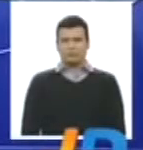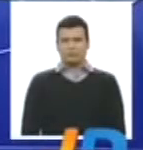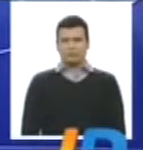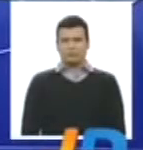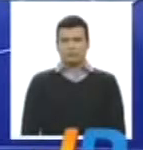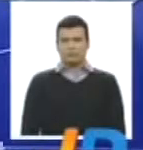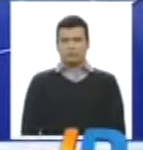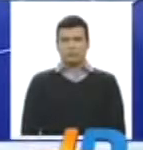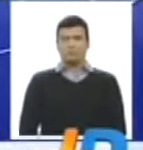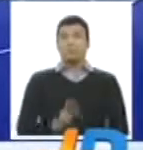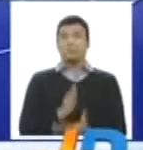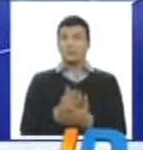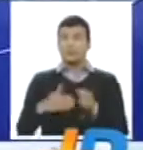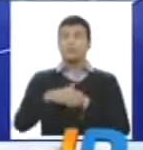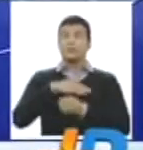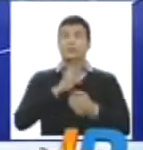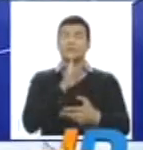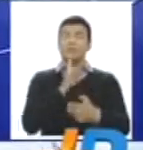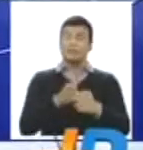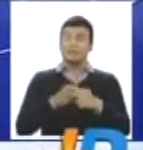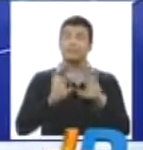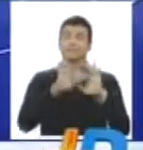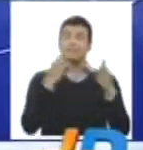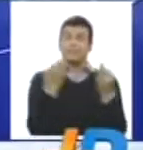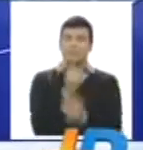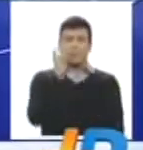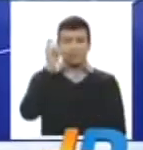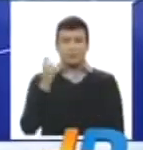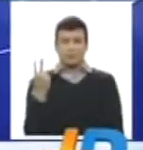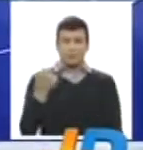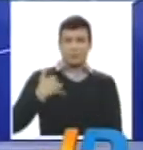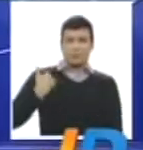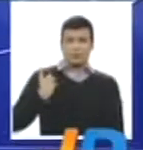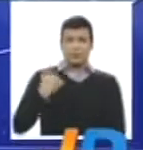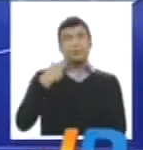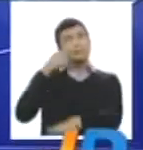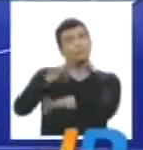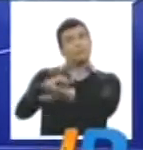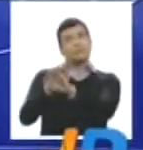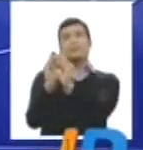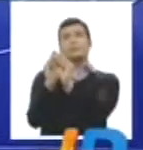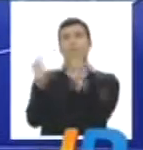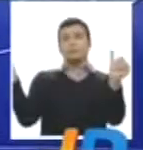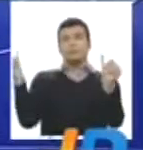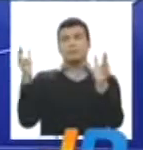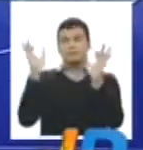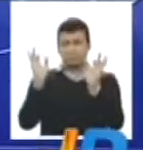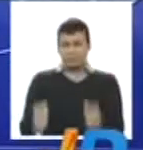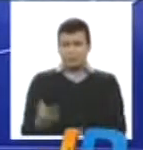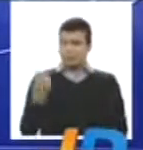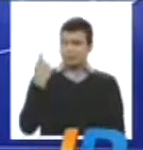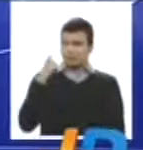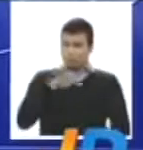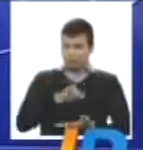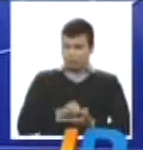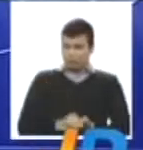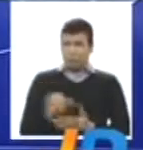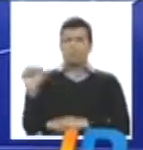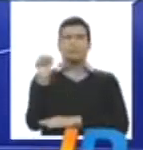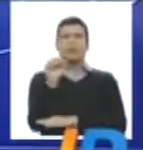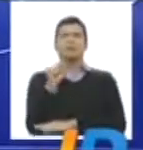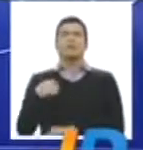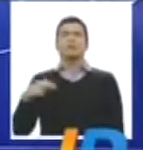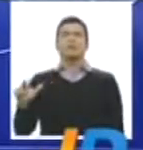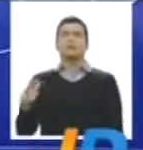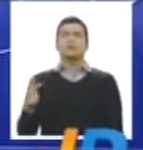Una dramática situación enfrentan las familias de dos jóvenes caleños que fueron reportados como desaparecidos en las últimas horas. El vehículo